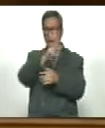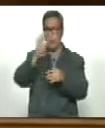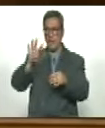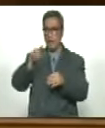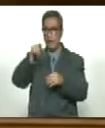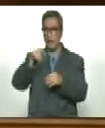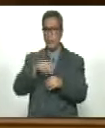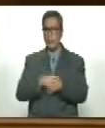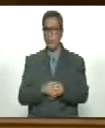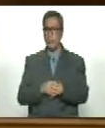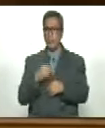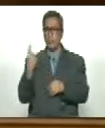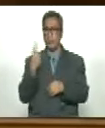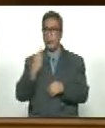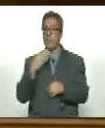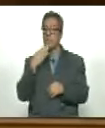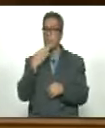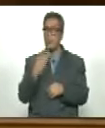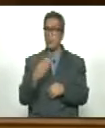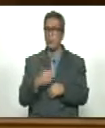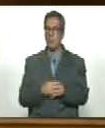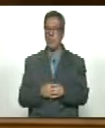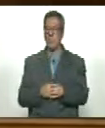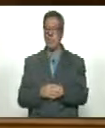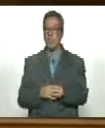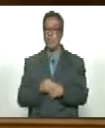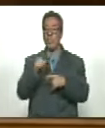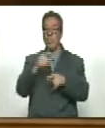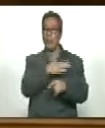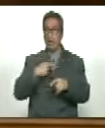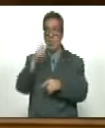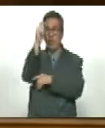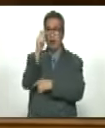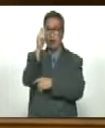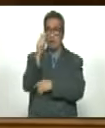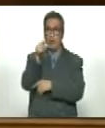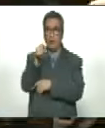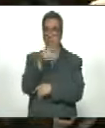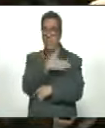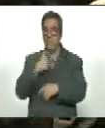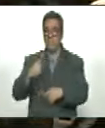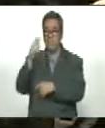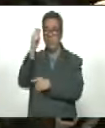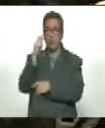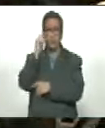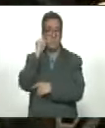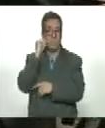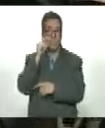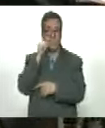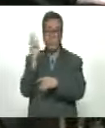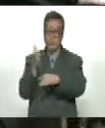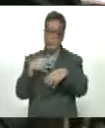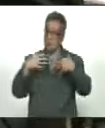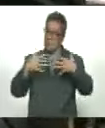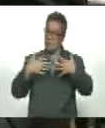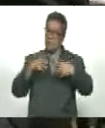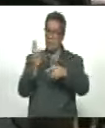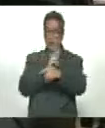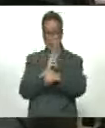queda pedirles, queridas diputadas, queridos diputados, la celeridad